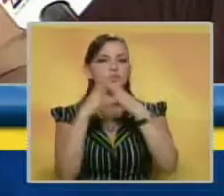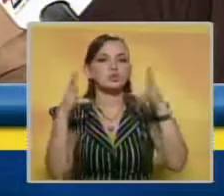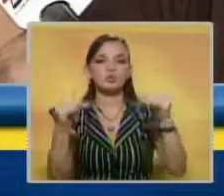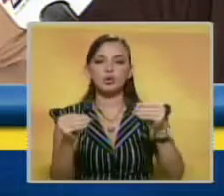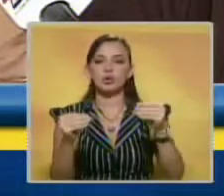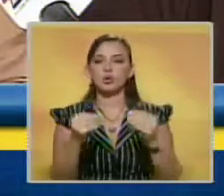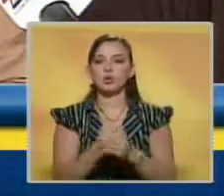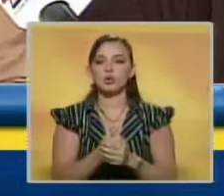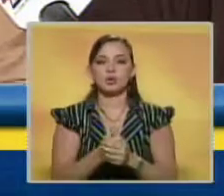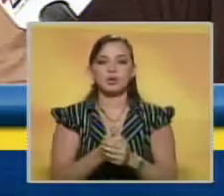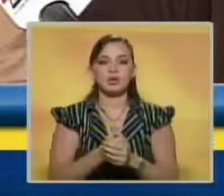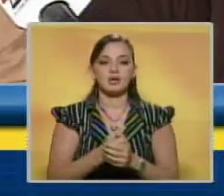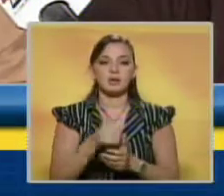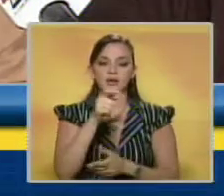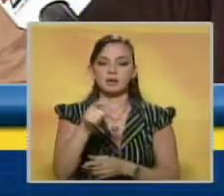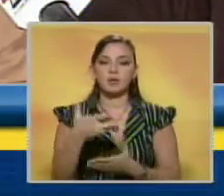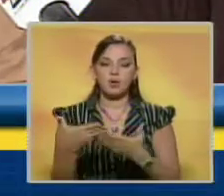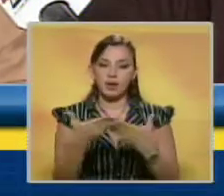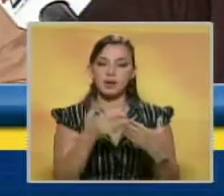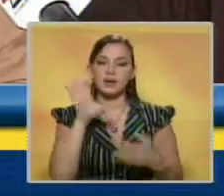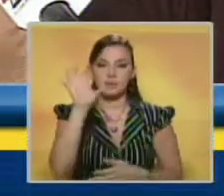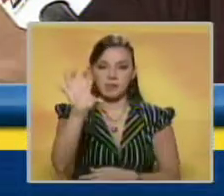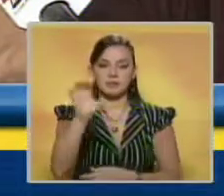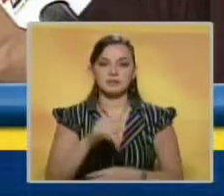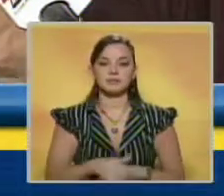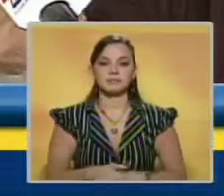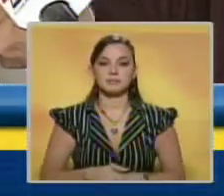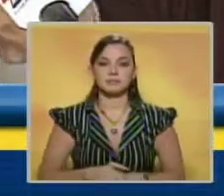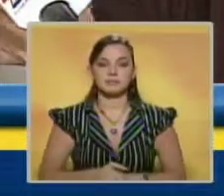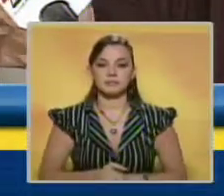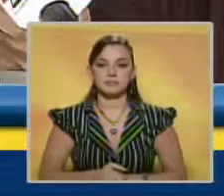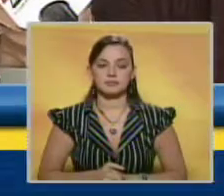los factores de unidad en el país.